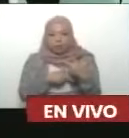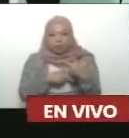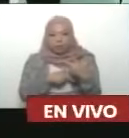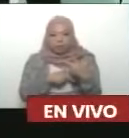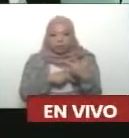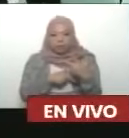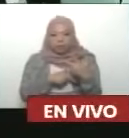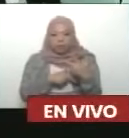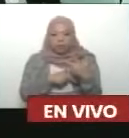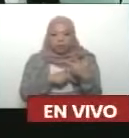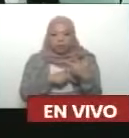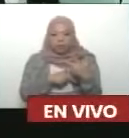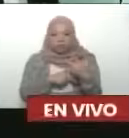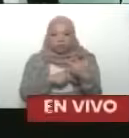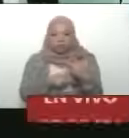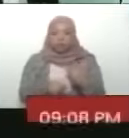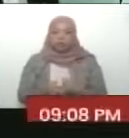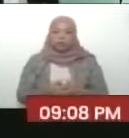Grecia.